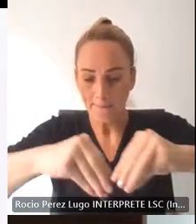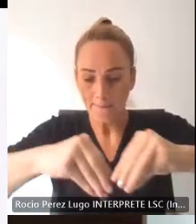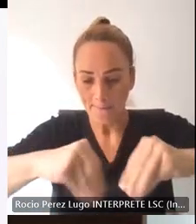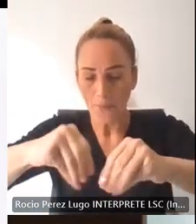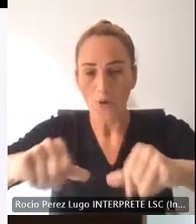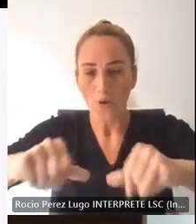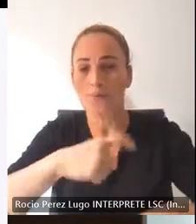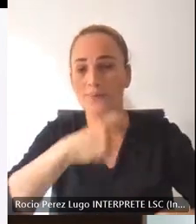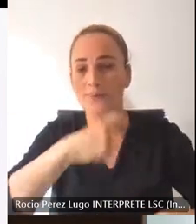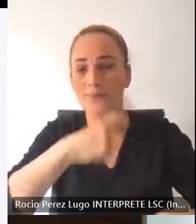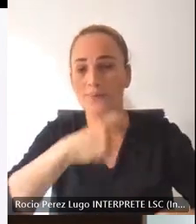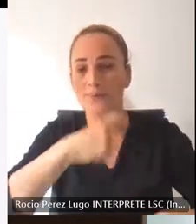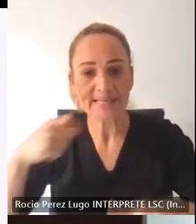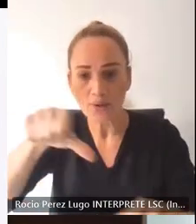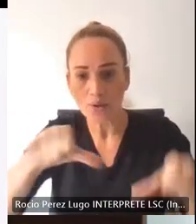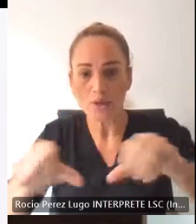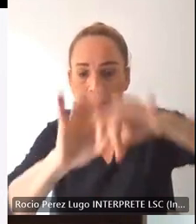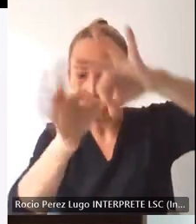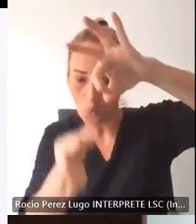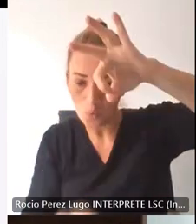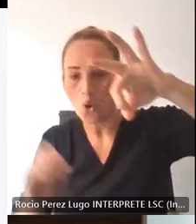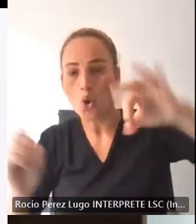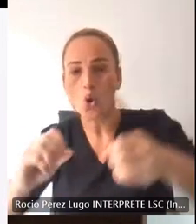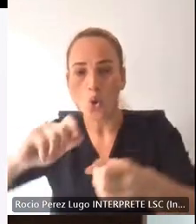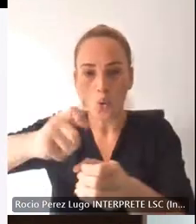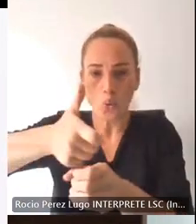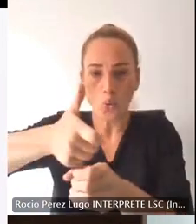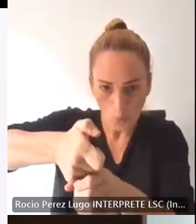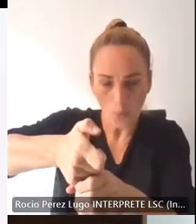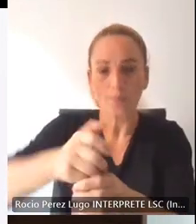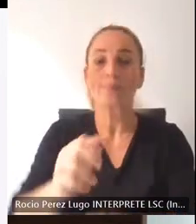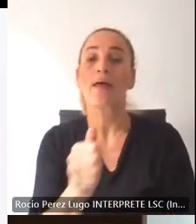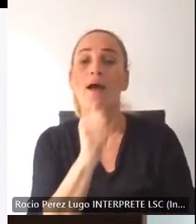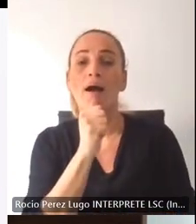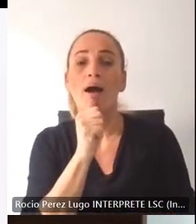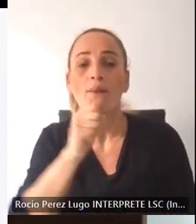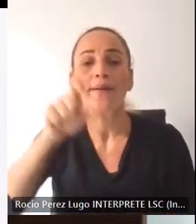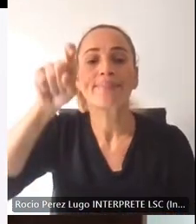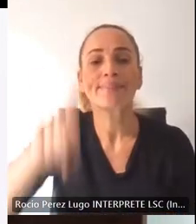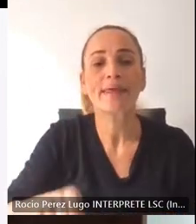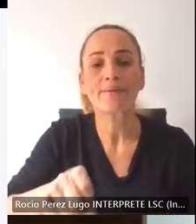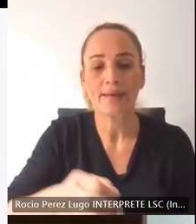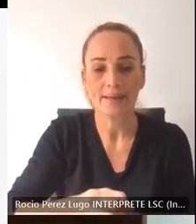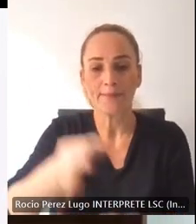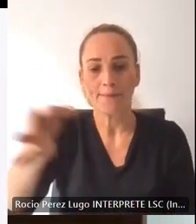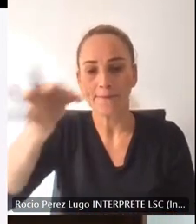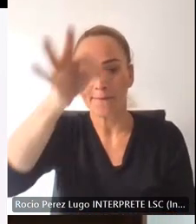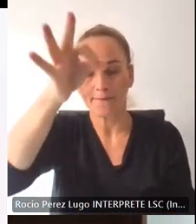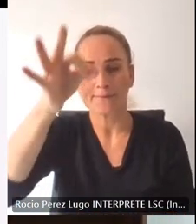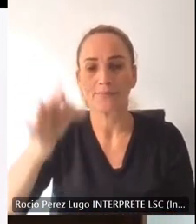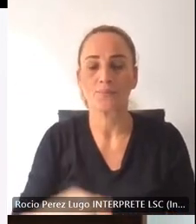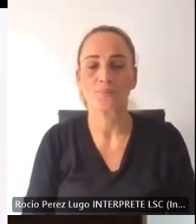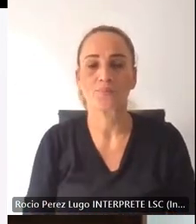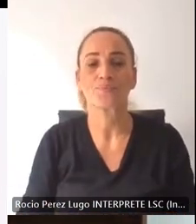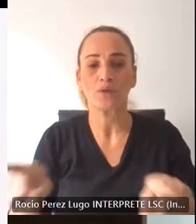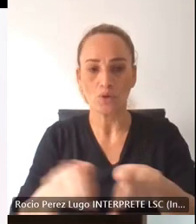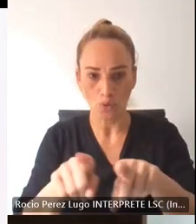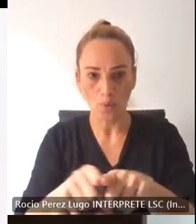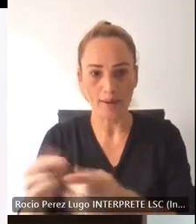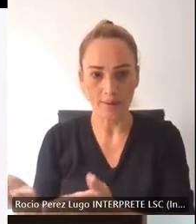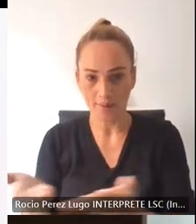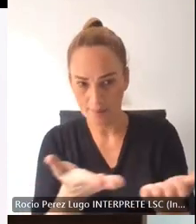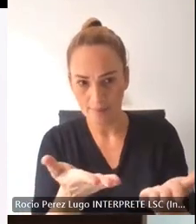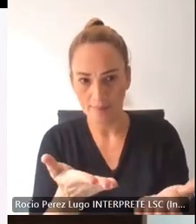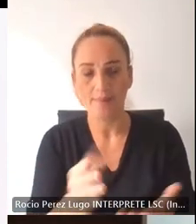tener boquilla o puede tener manguera, mientras que el de agua debe tener manguera. Al igual que